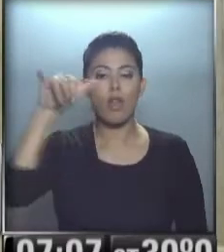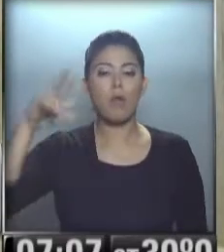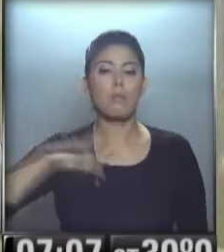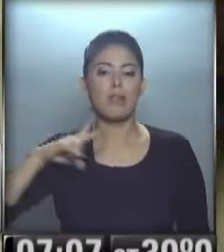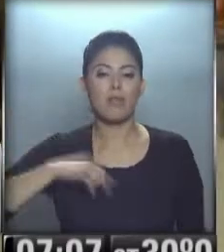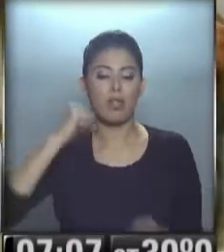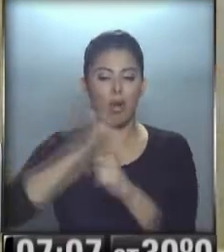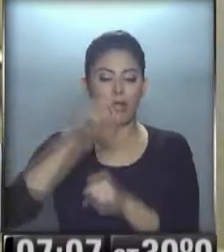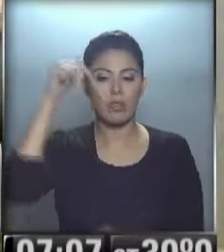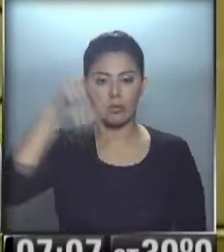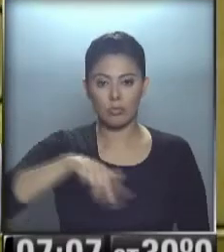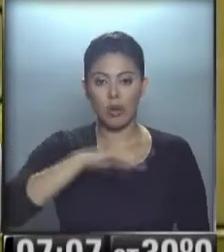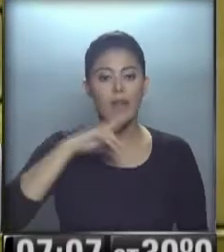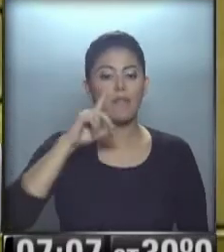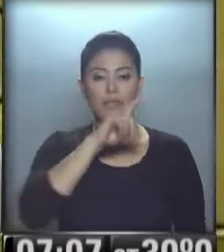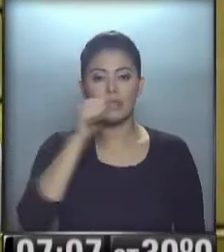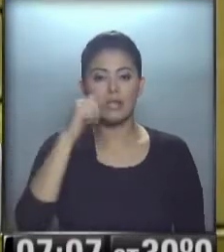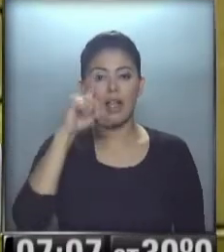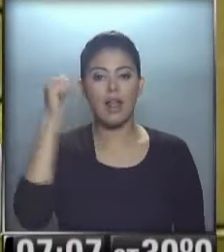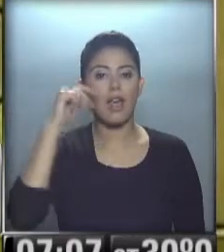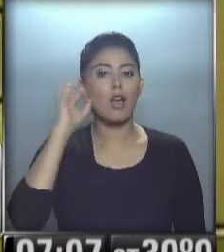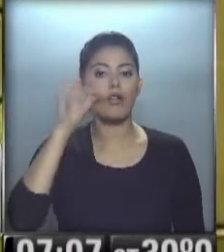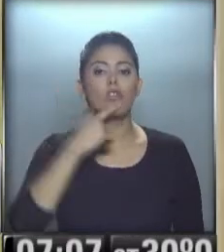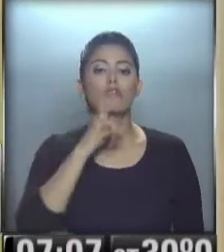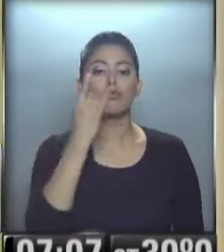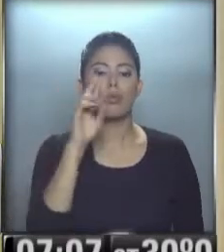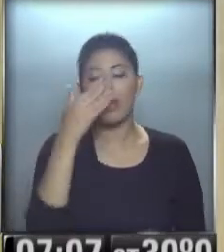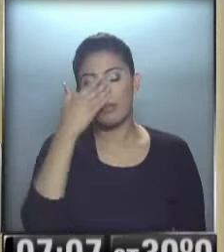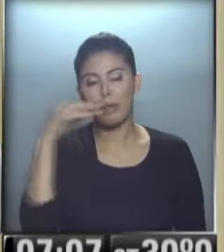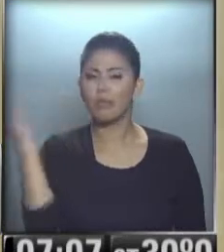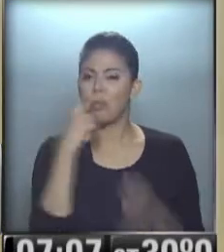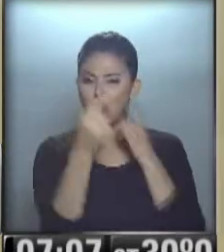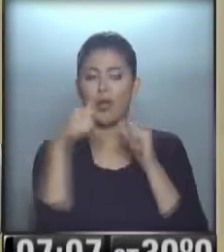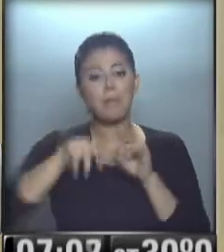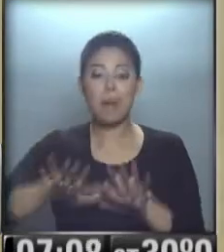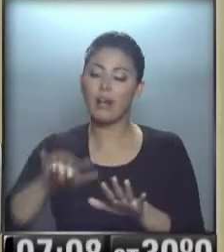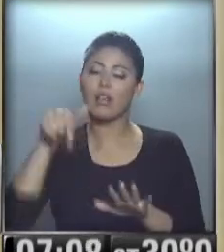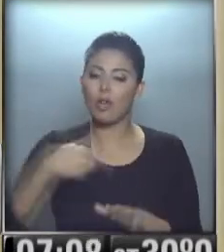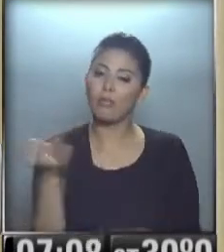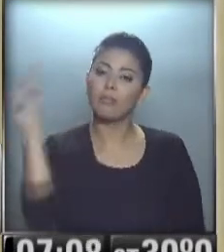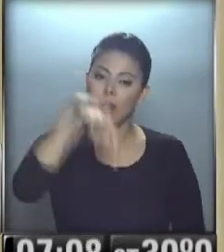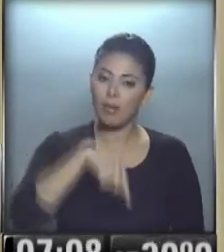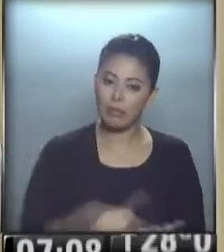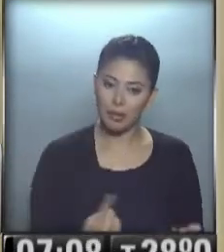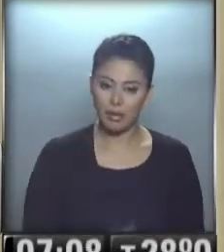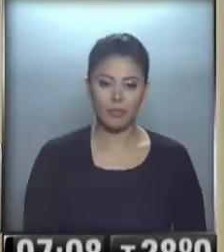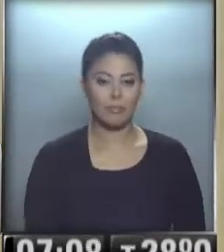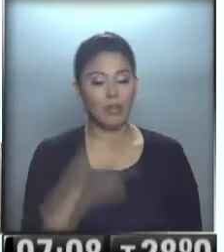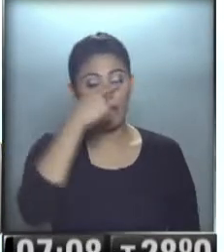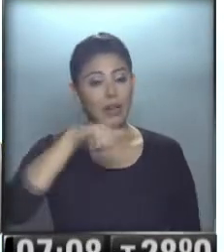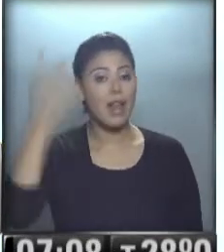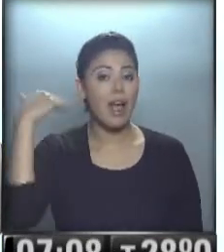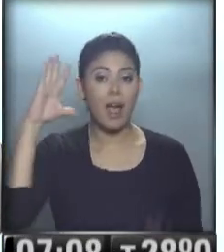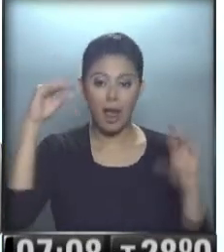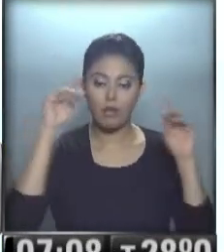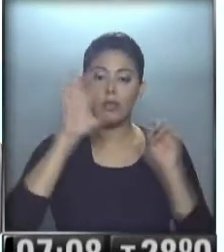La Angostura, aunque ante las críticas, finalmente decidió interrumpir el descanso y hoy retornará a Buenos Aires. Por último, anoche en la provincia